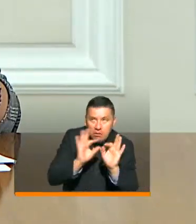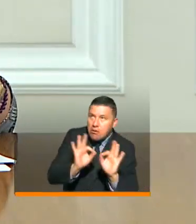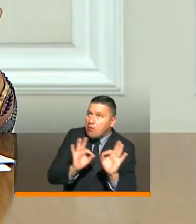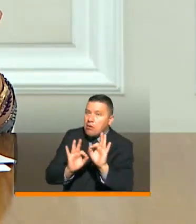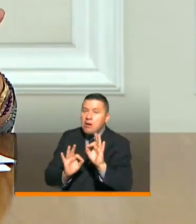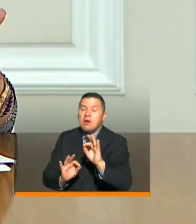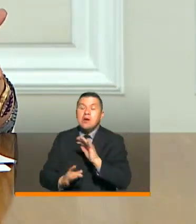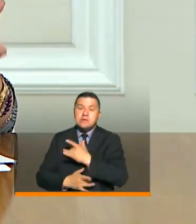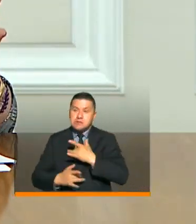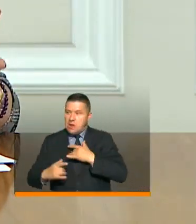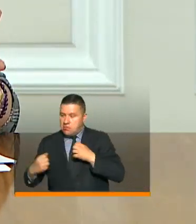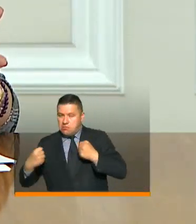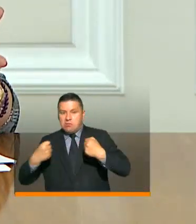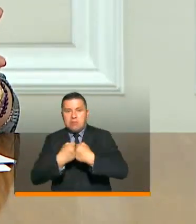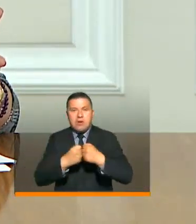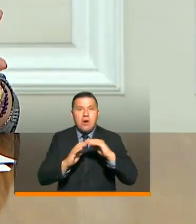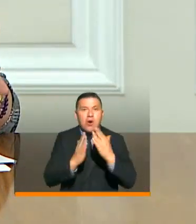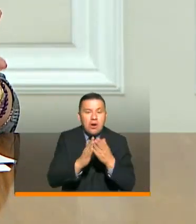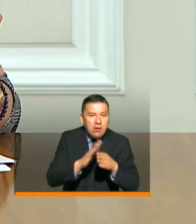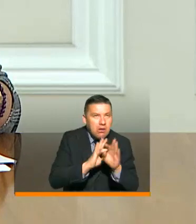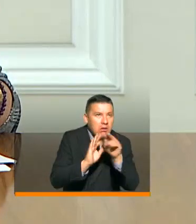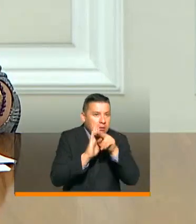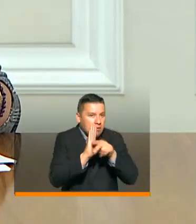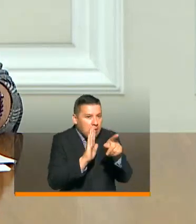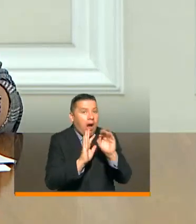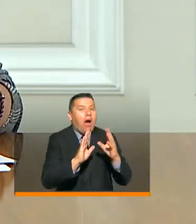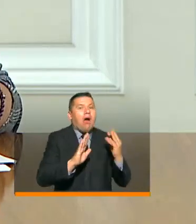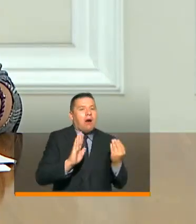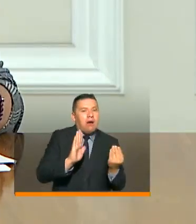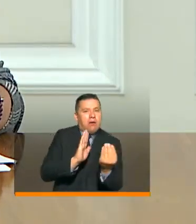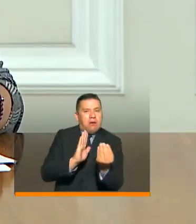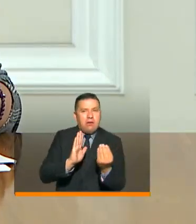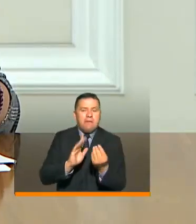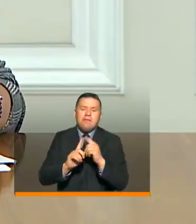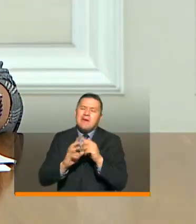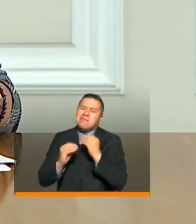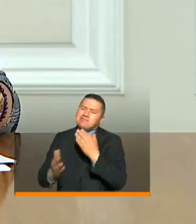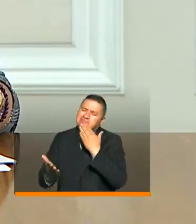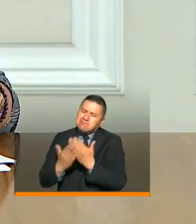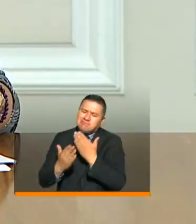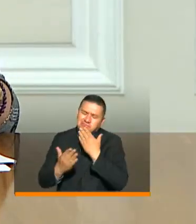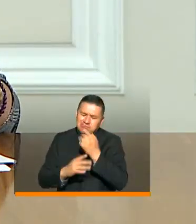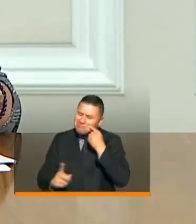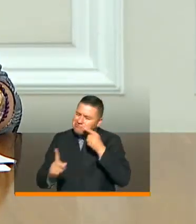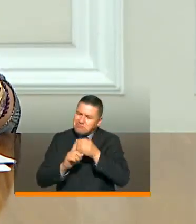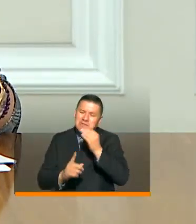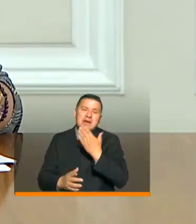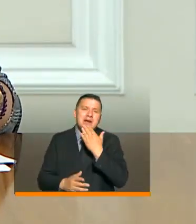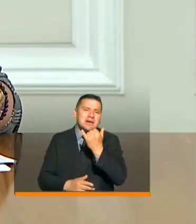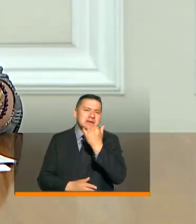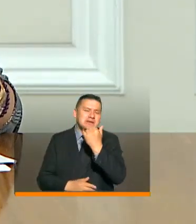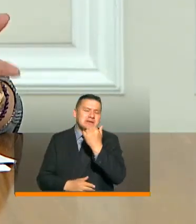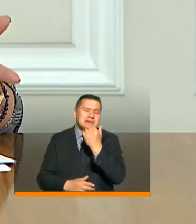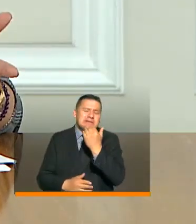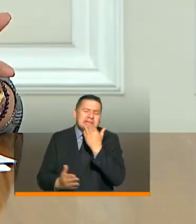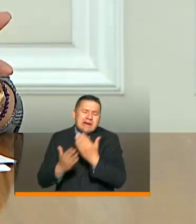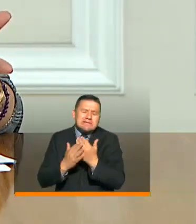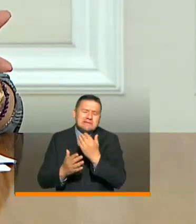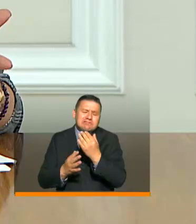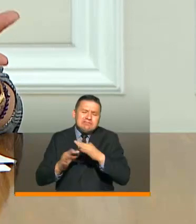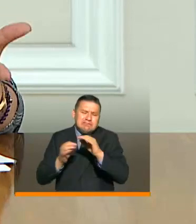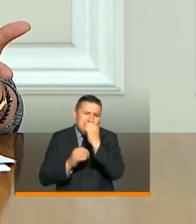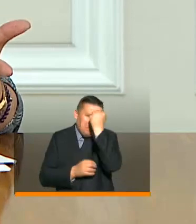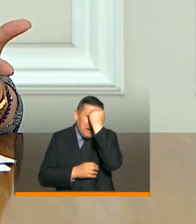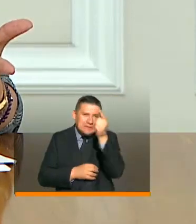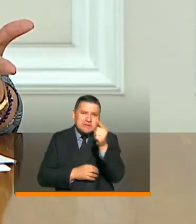con salud y un trabajo con la comunidad educativa. Siempre, presidente, agradezco con toda convicción convicción a los maestros y directivos que hacen